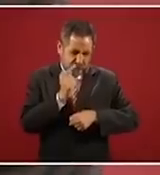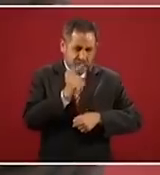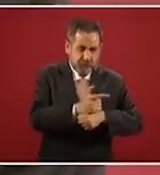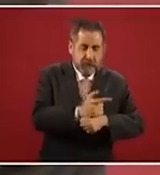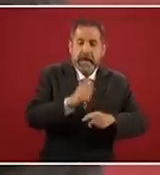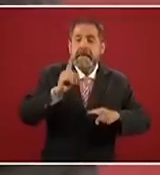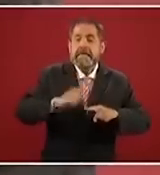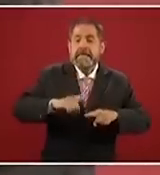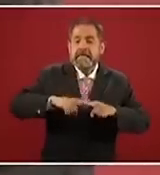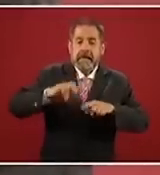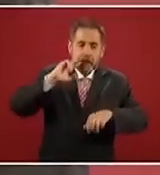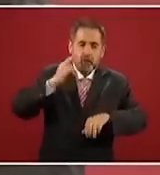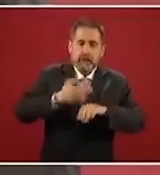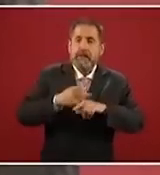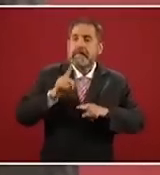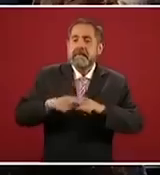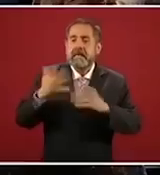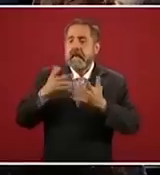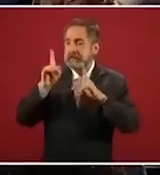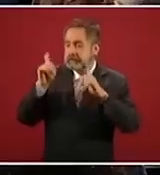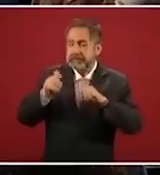quién es el responsable.